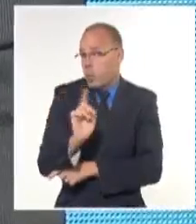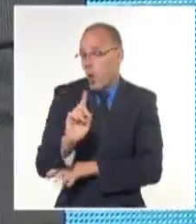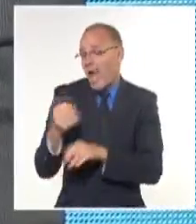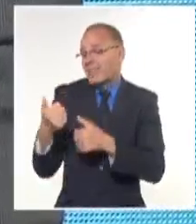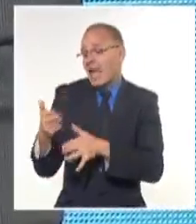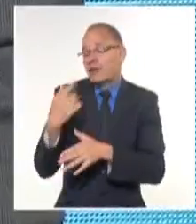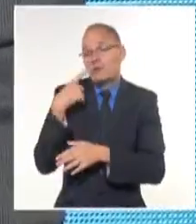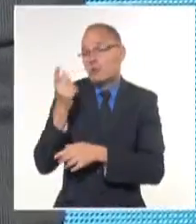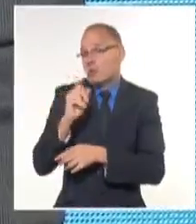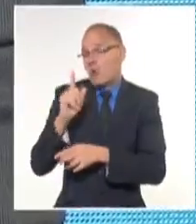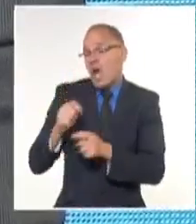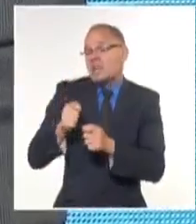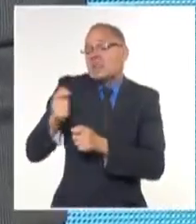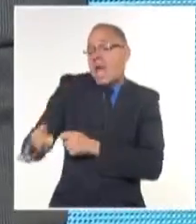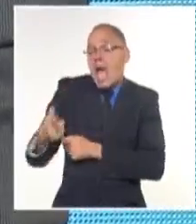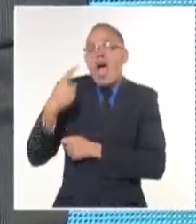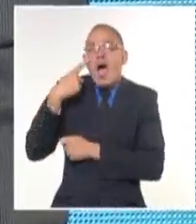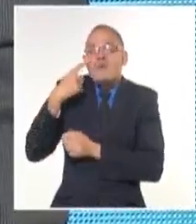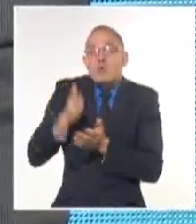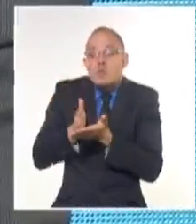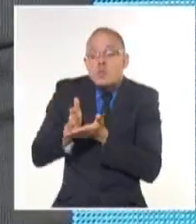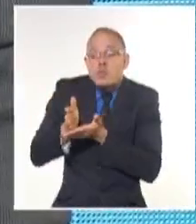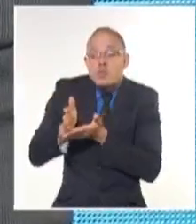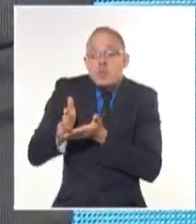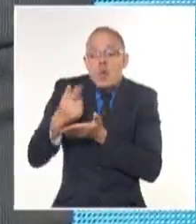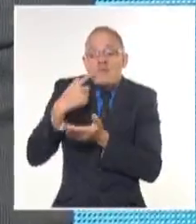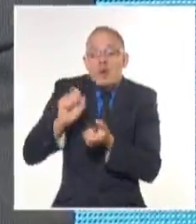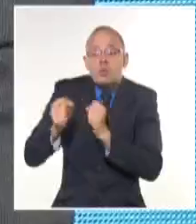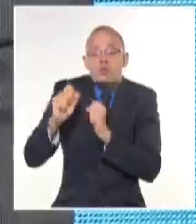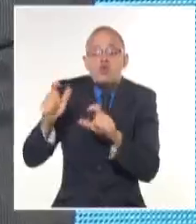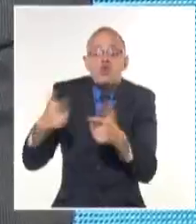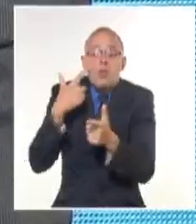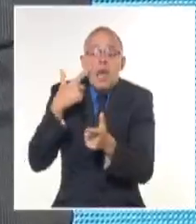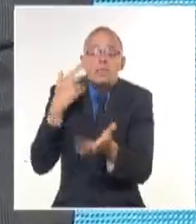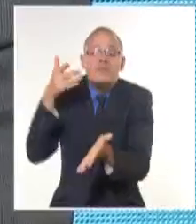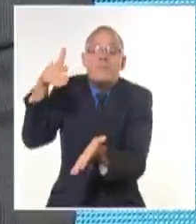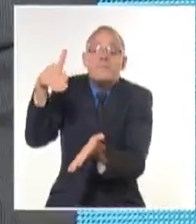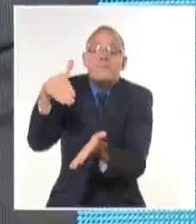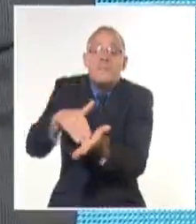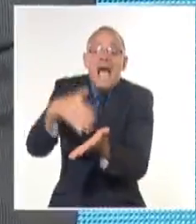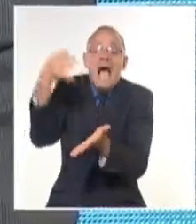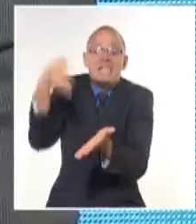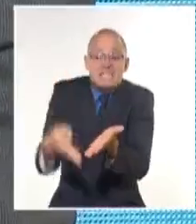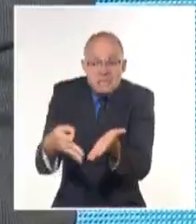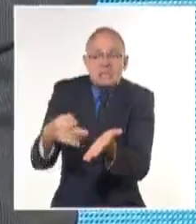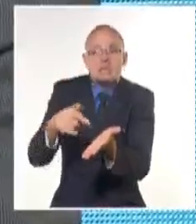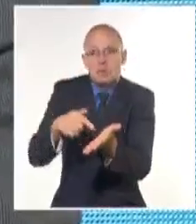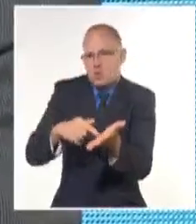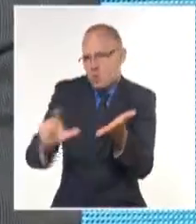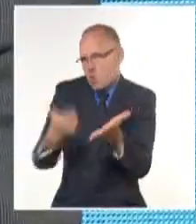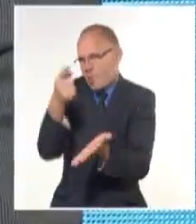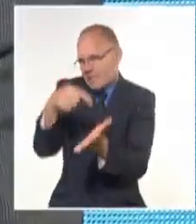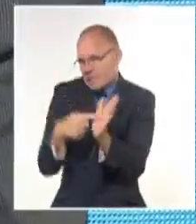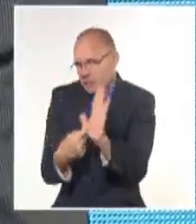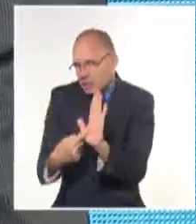a nivel de la contabilidad de la entidad, sino llegar a palpar que el destinatario que está declarado realmente recibió ese recurso y que ha